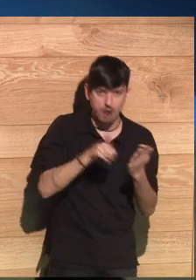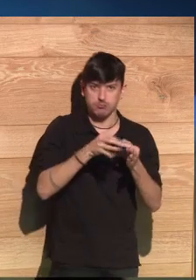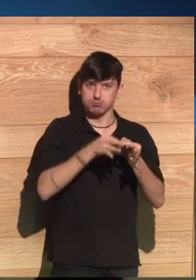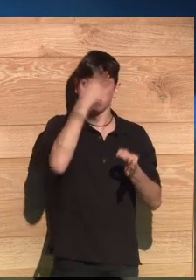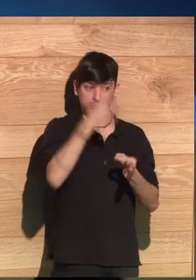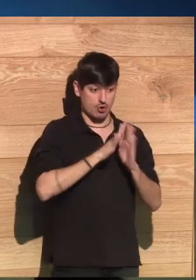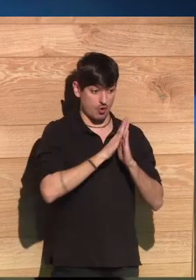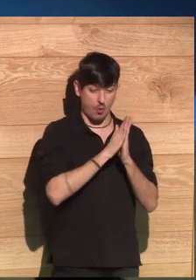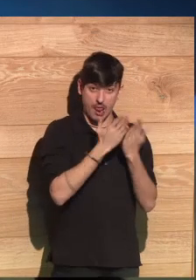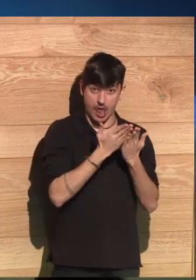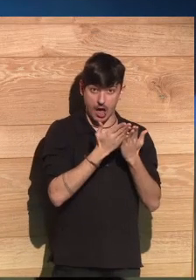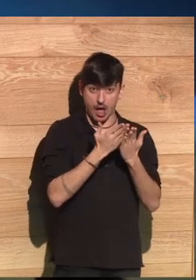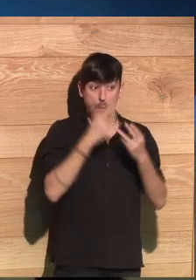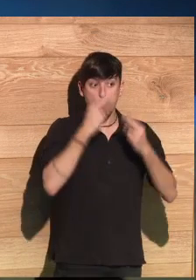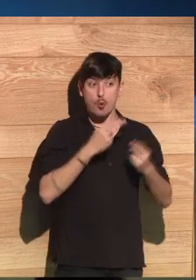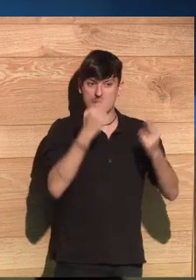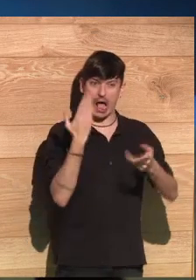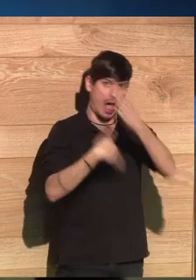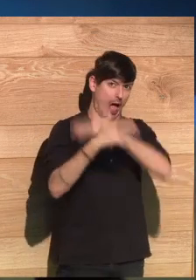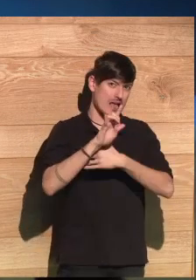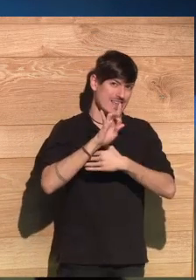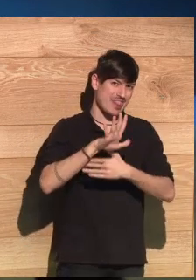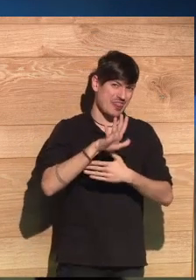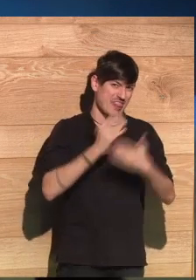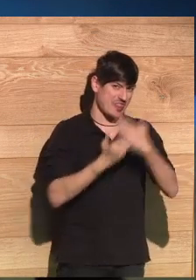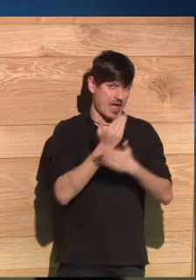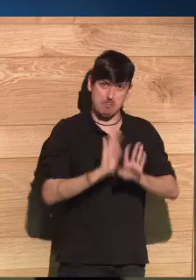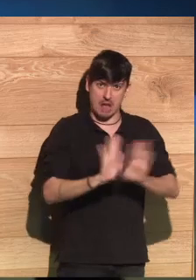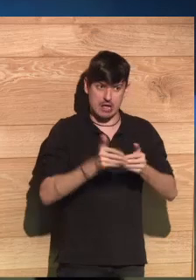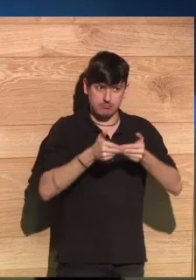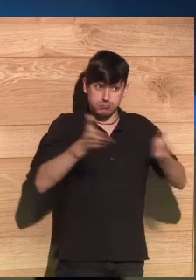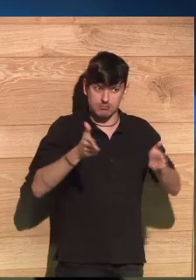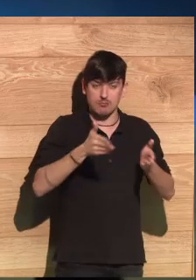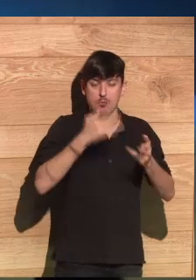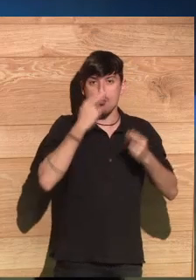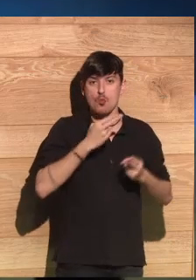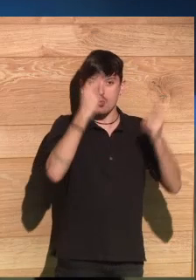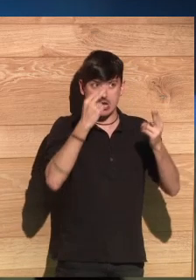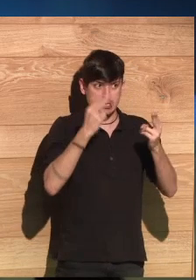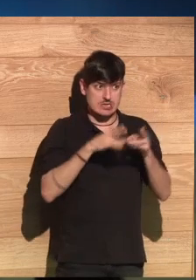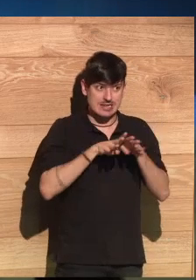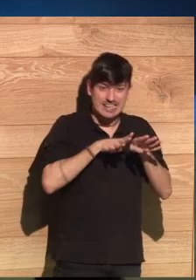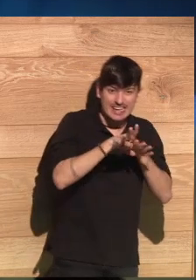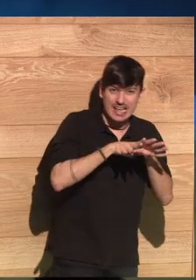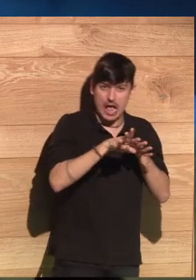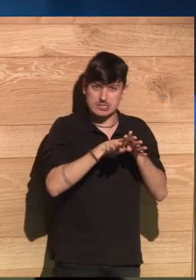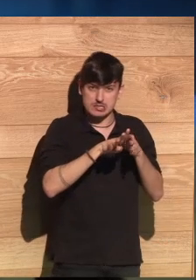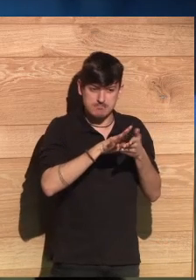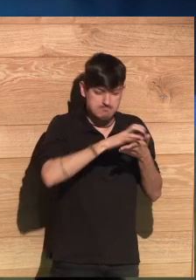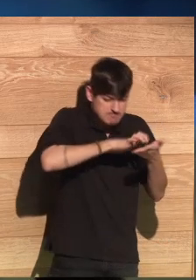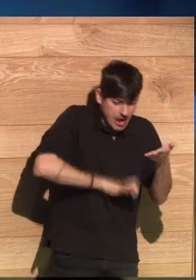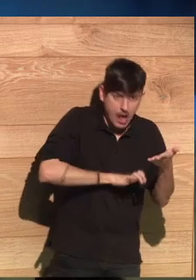se publicó, que hace solo 15 días, se acaba de publicar, las reseñas y las críticas han sido